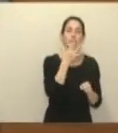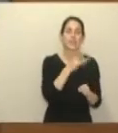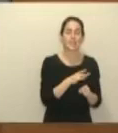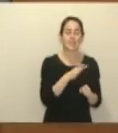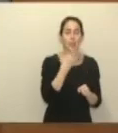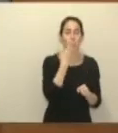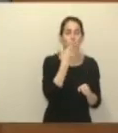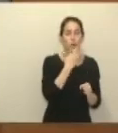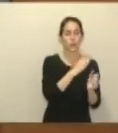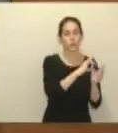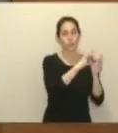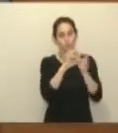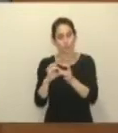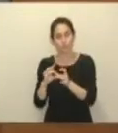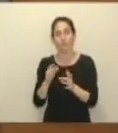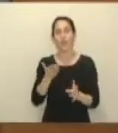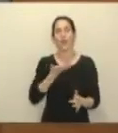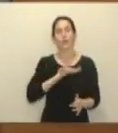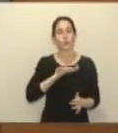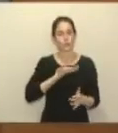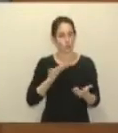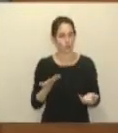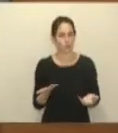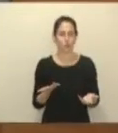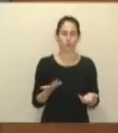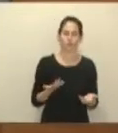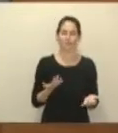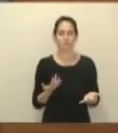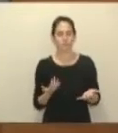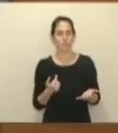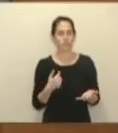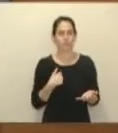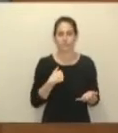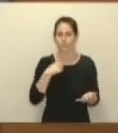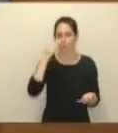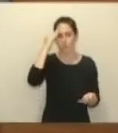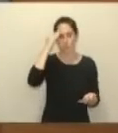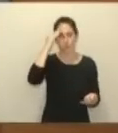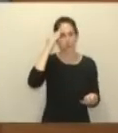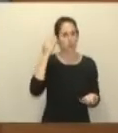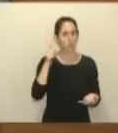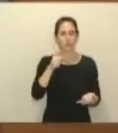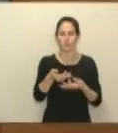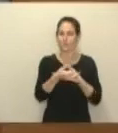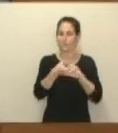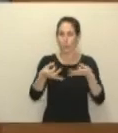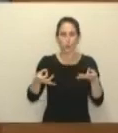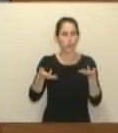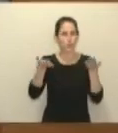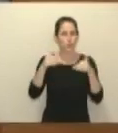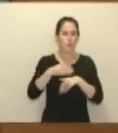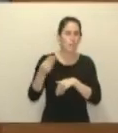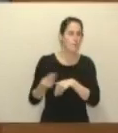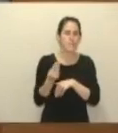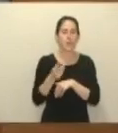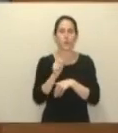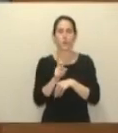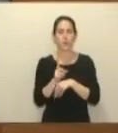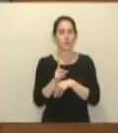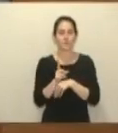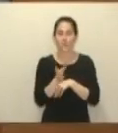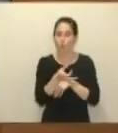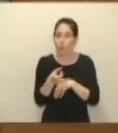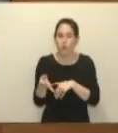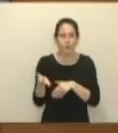dependen de los ayuntamientos. Para nosotros eso entendemos que no es lo más adecuado, no es lo mejor, no es ni siquiera lo